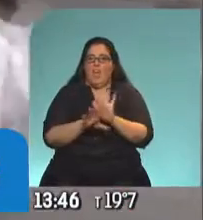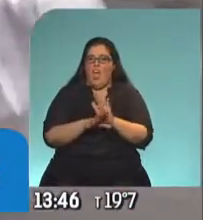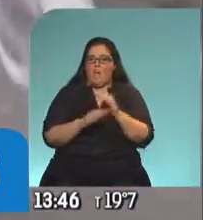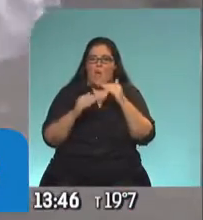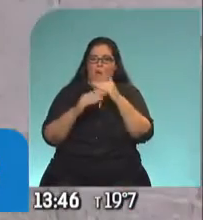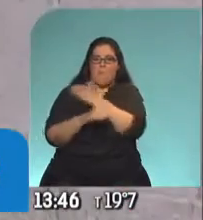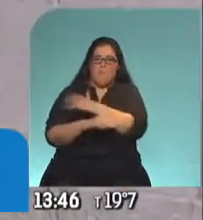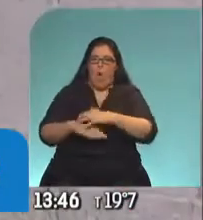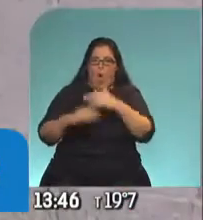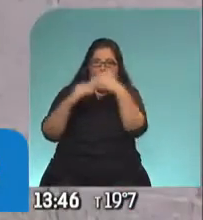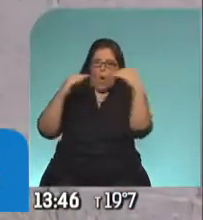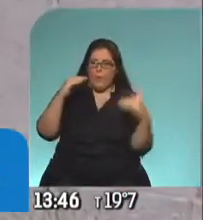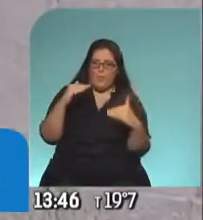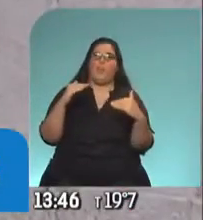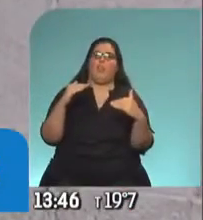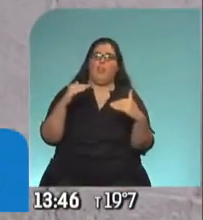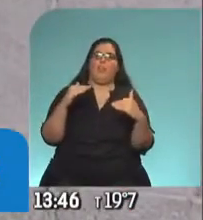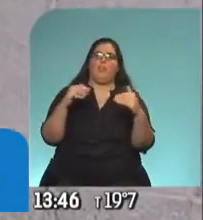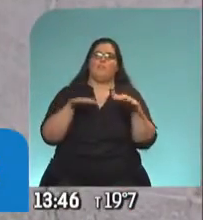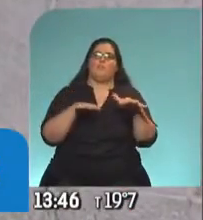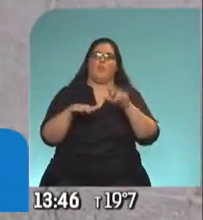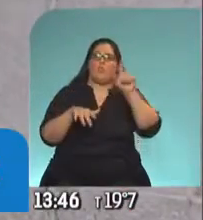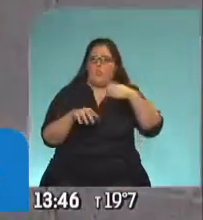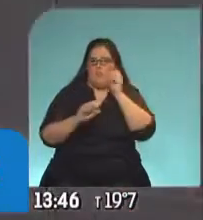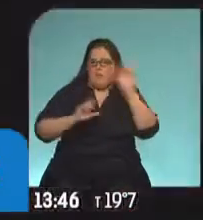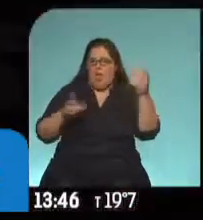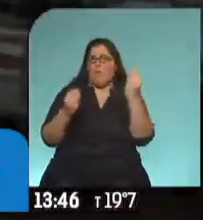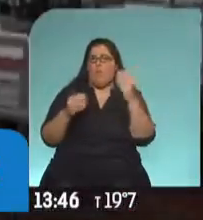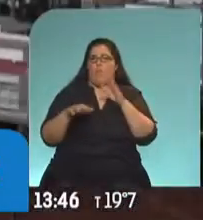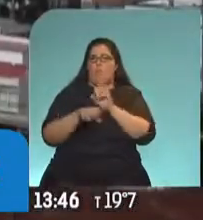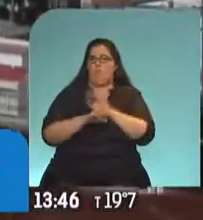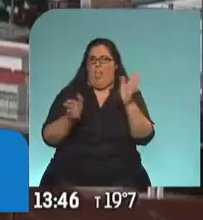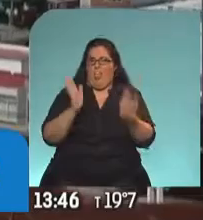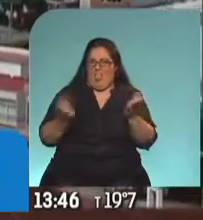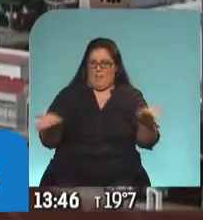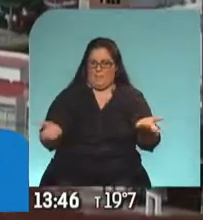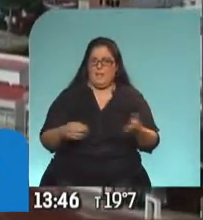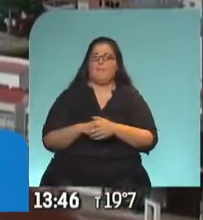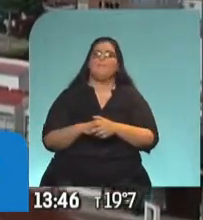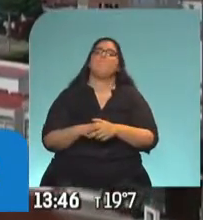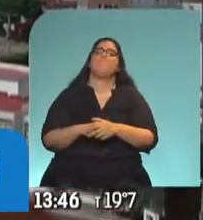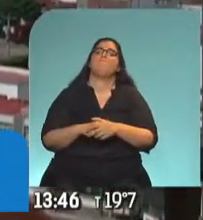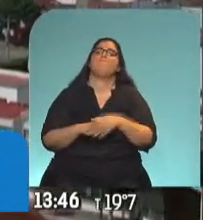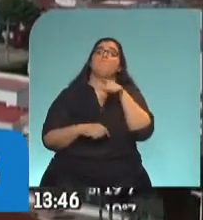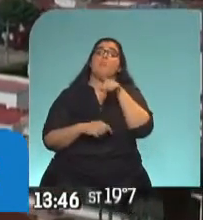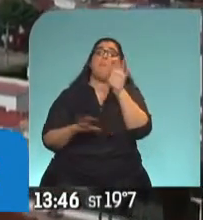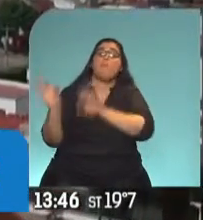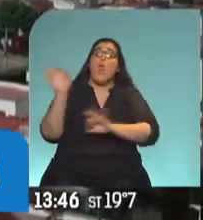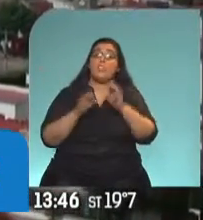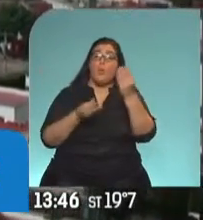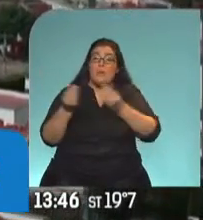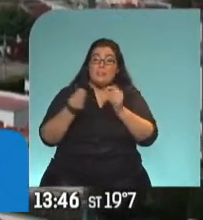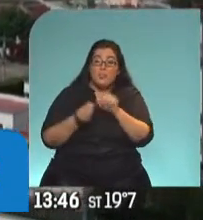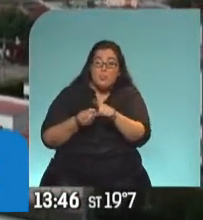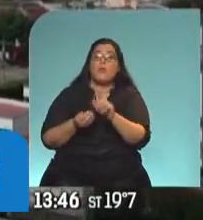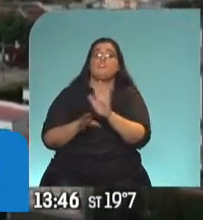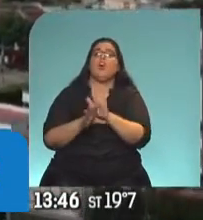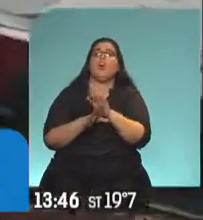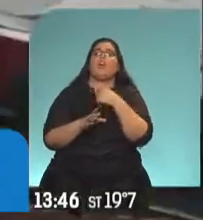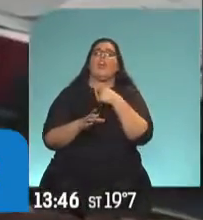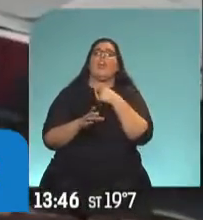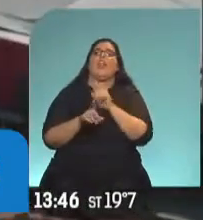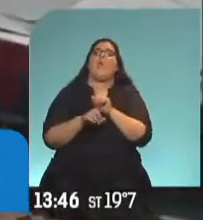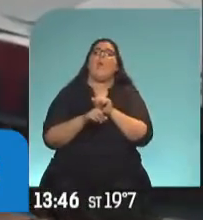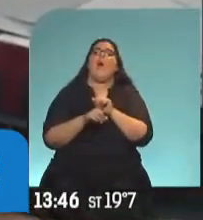jimmy morales ex presidente de guatemala 7 benito ex ministro de comunicaciones 8 edgar